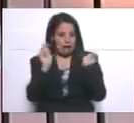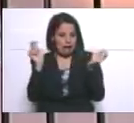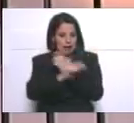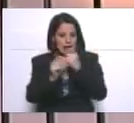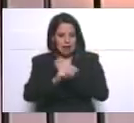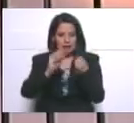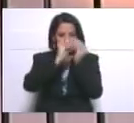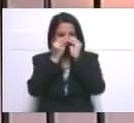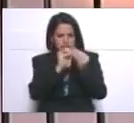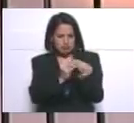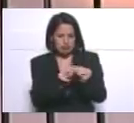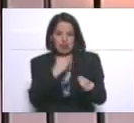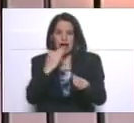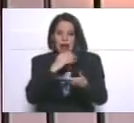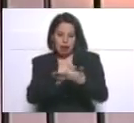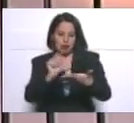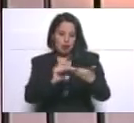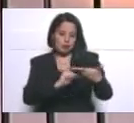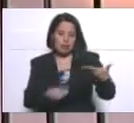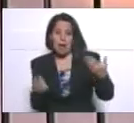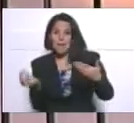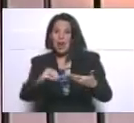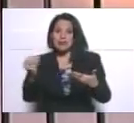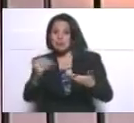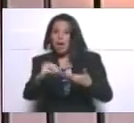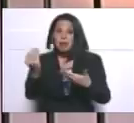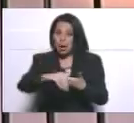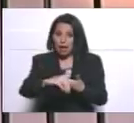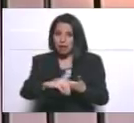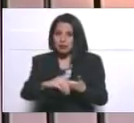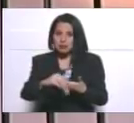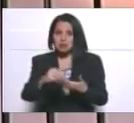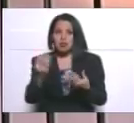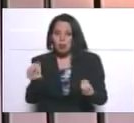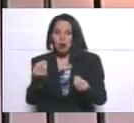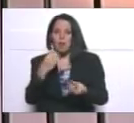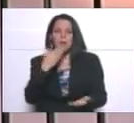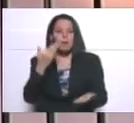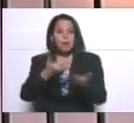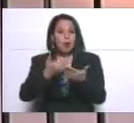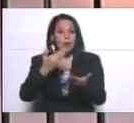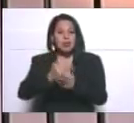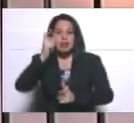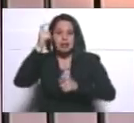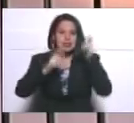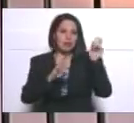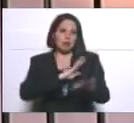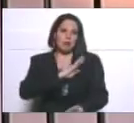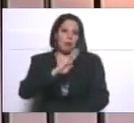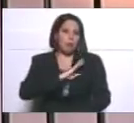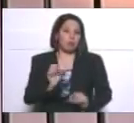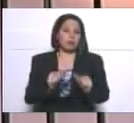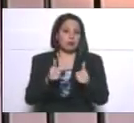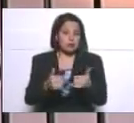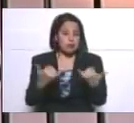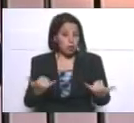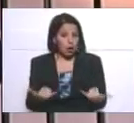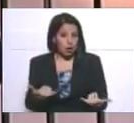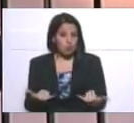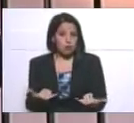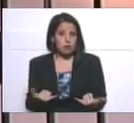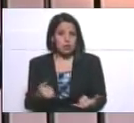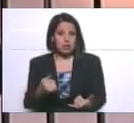las reformulaciones que sean necesarias, como lo plantea Chávez en este video con el que hemos comenzado. Tenemos